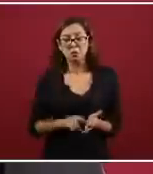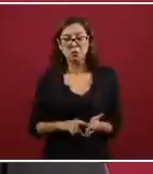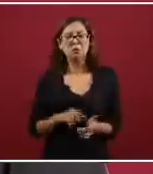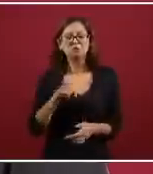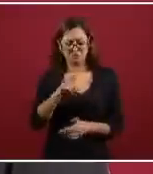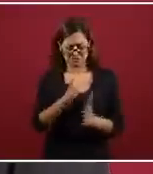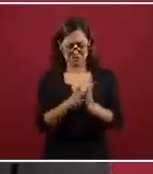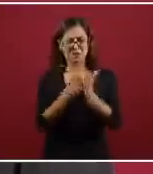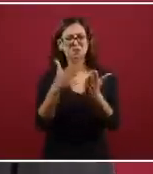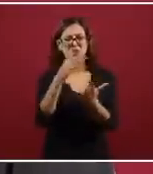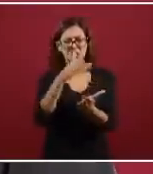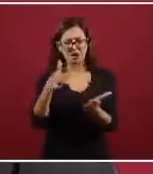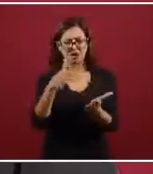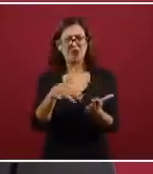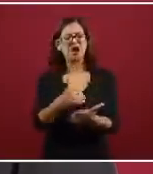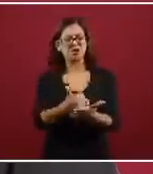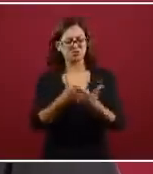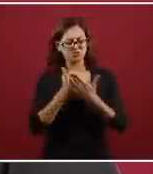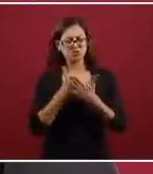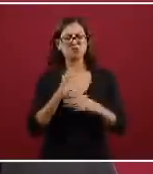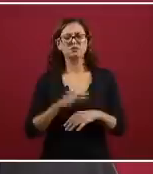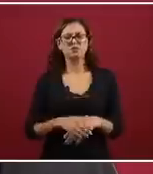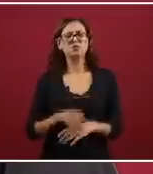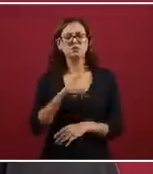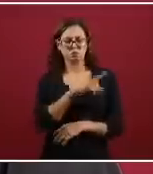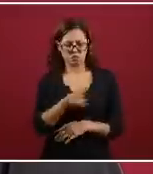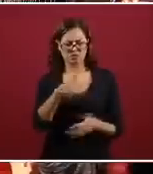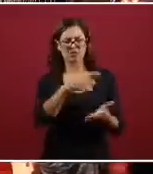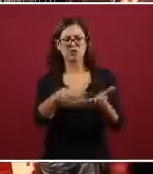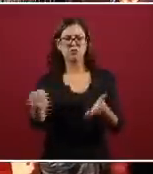libro, ayúdenme, puede ser un bestseller.